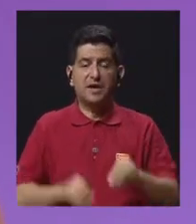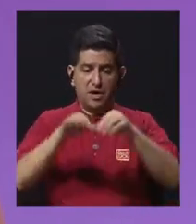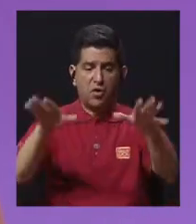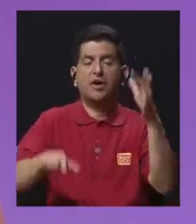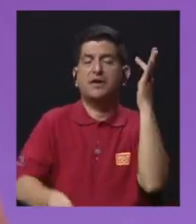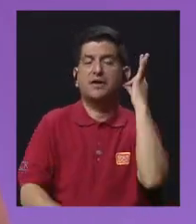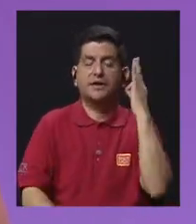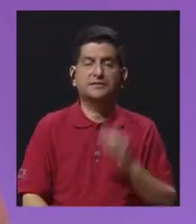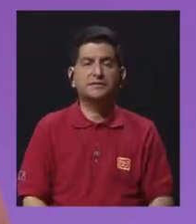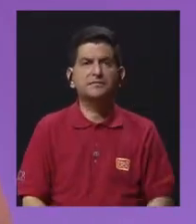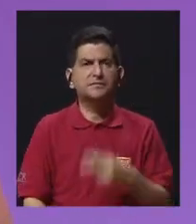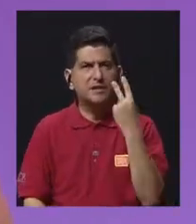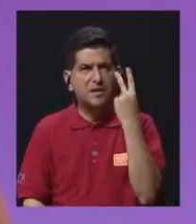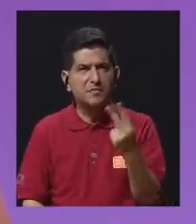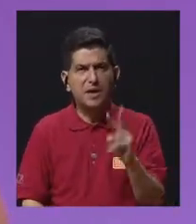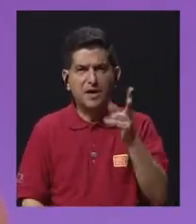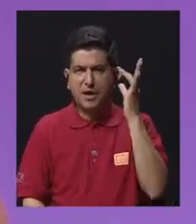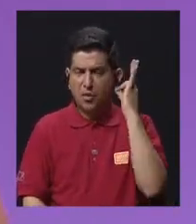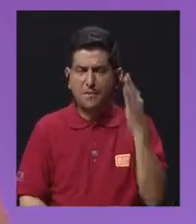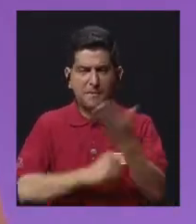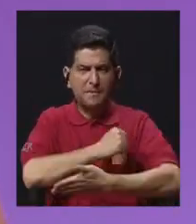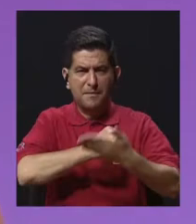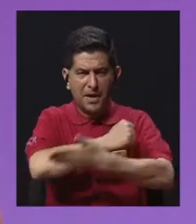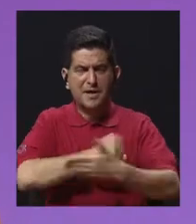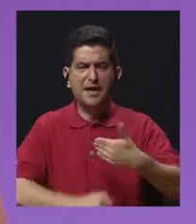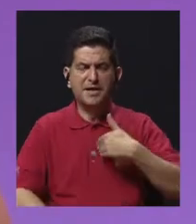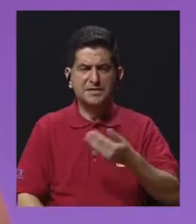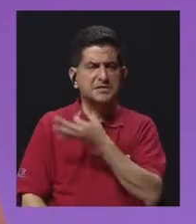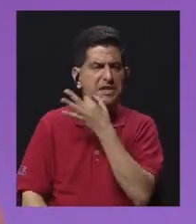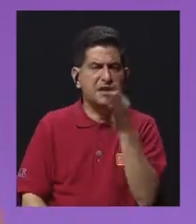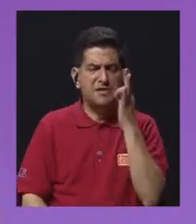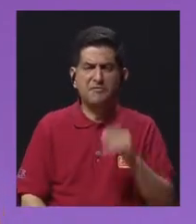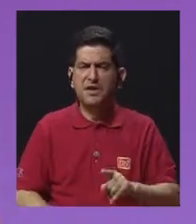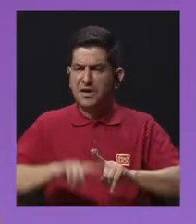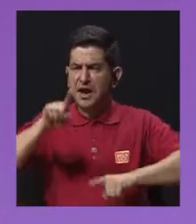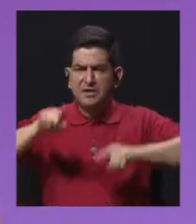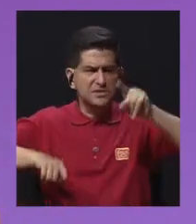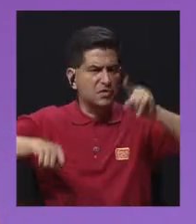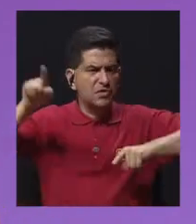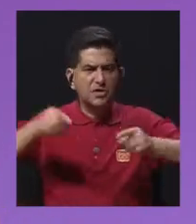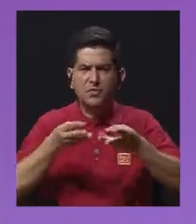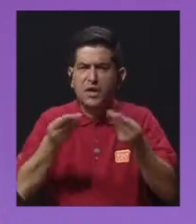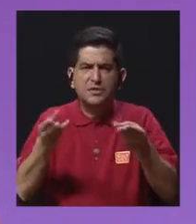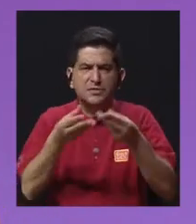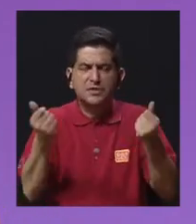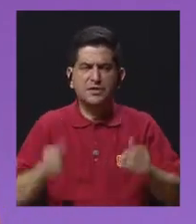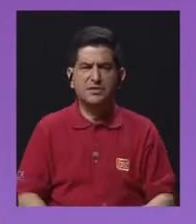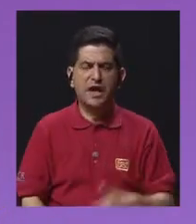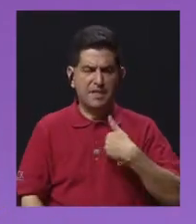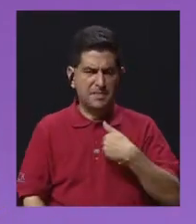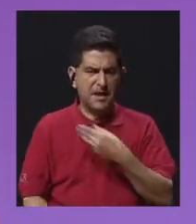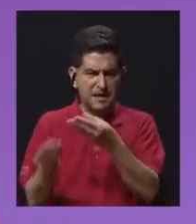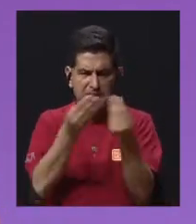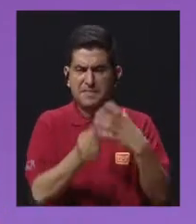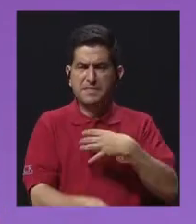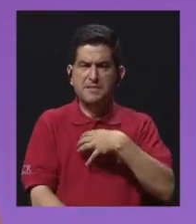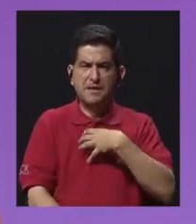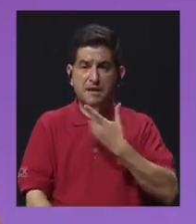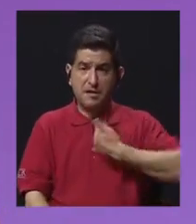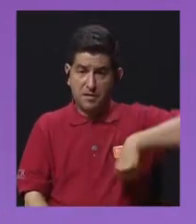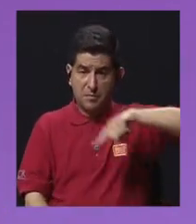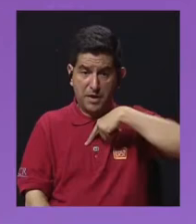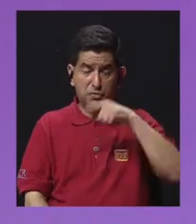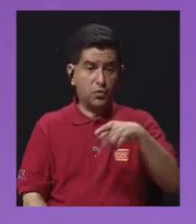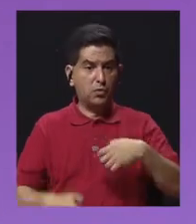mujeres y vemos cómo compañeras campesinas tienen sus finquitas diversificadas y que tienen sus tierras. O sea, para nosotros es